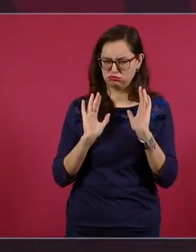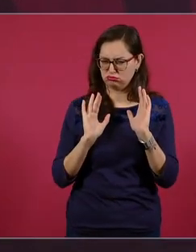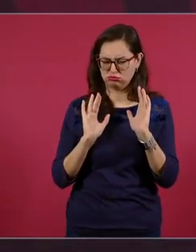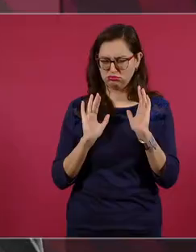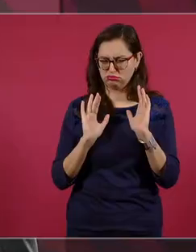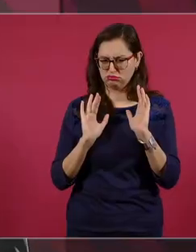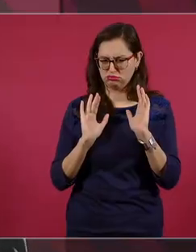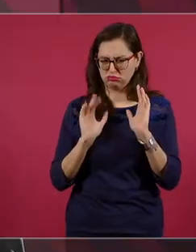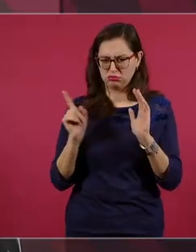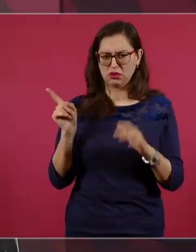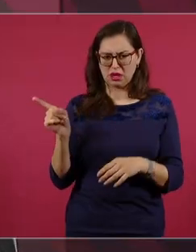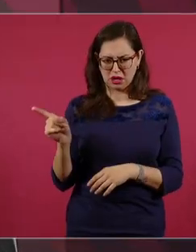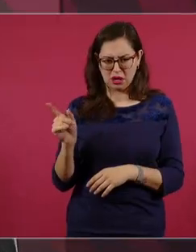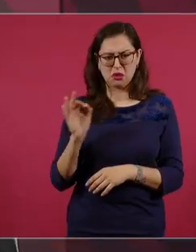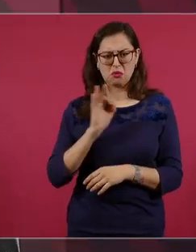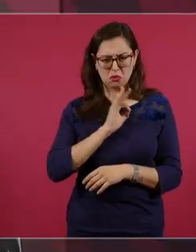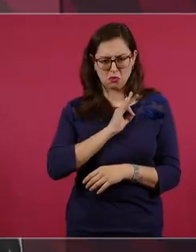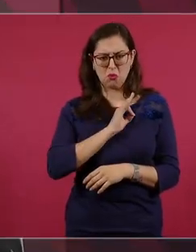decir,